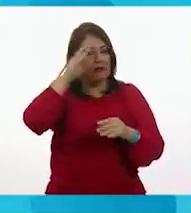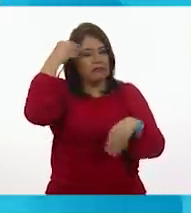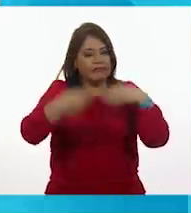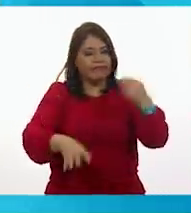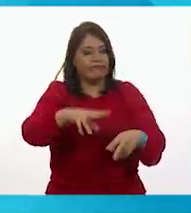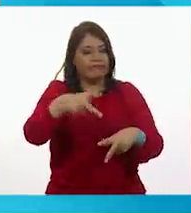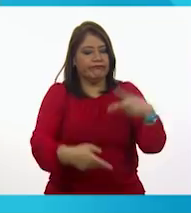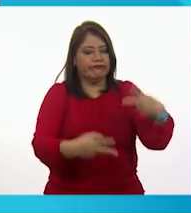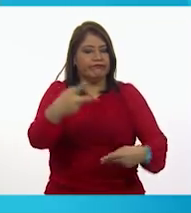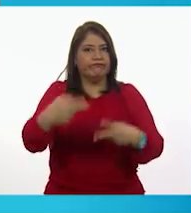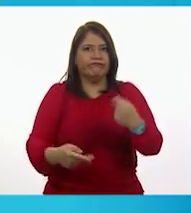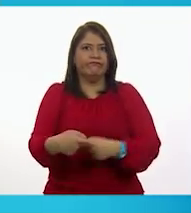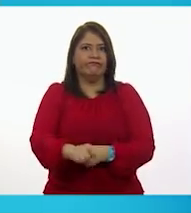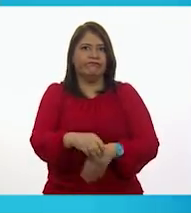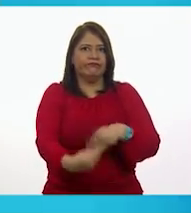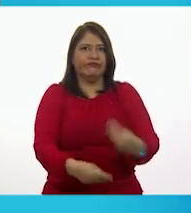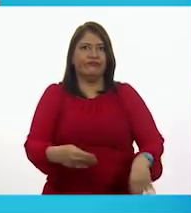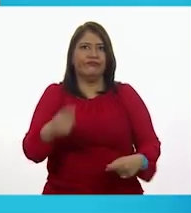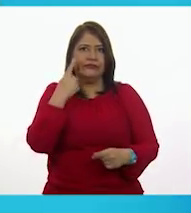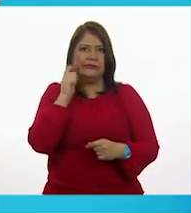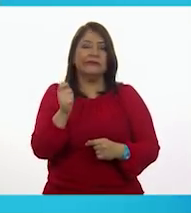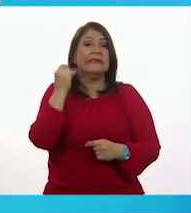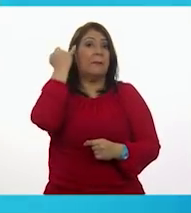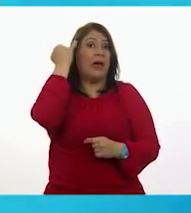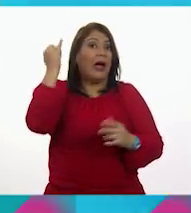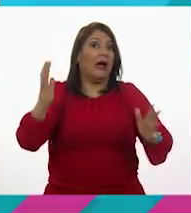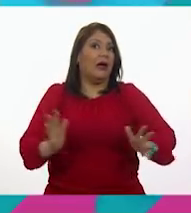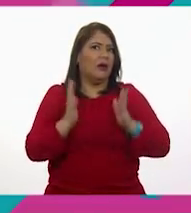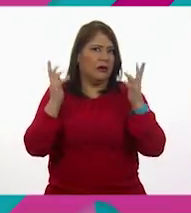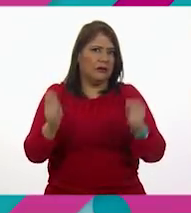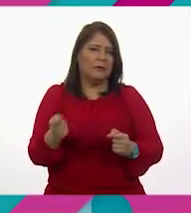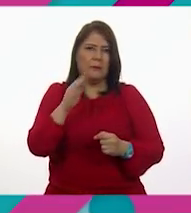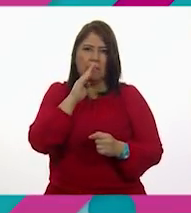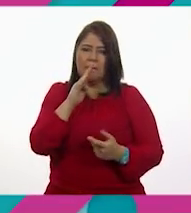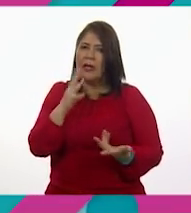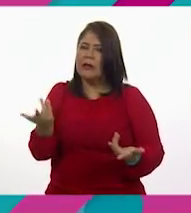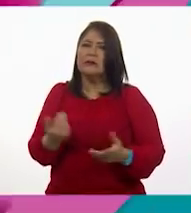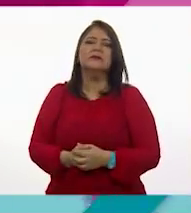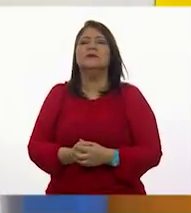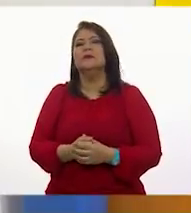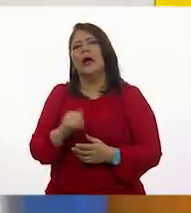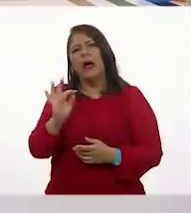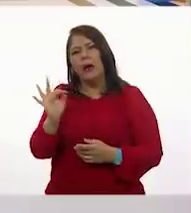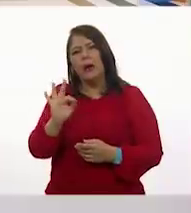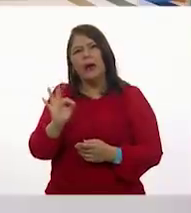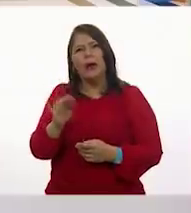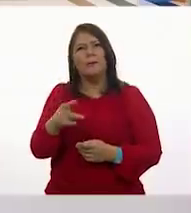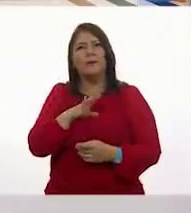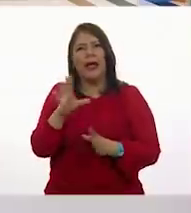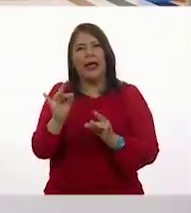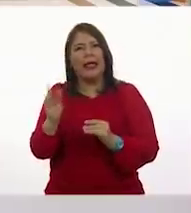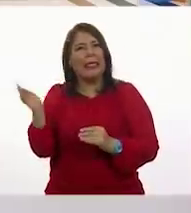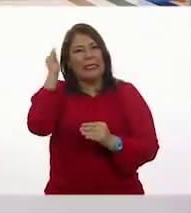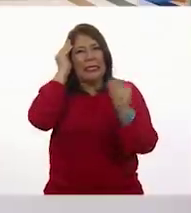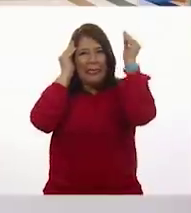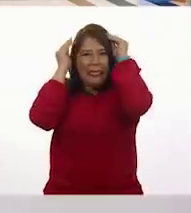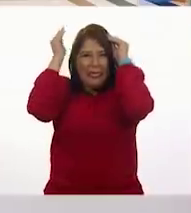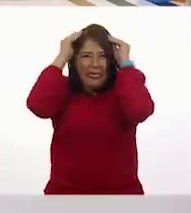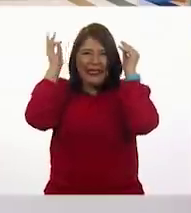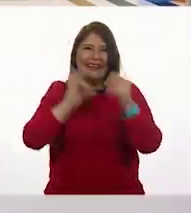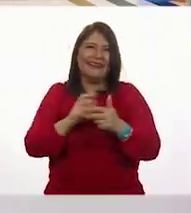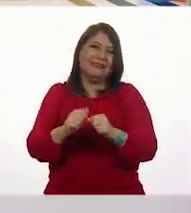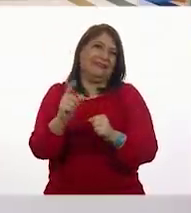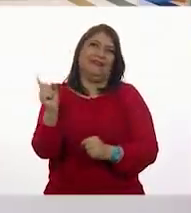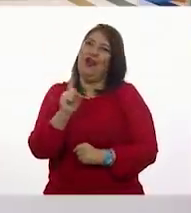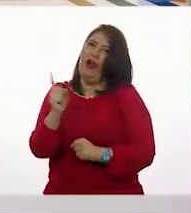piso. Bueno, ay, ya me imagino la sorpresa de su mamá. Bueno, se lo podría haber pegado con la plastilina. Pero sí,